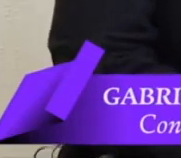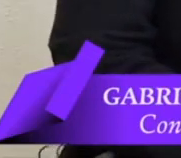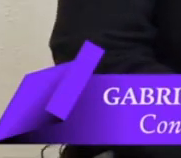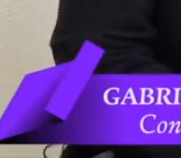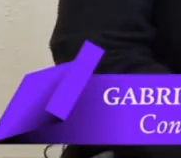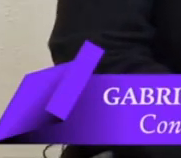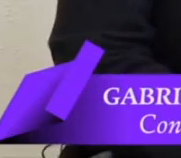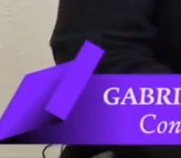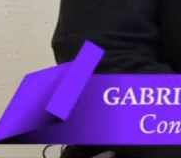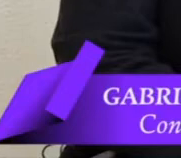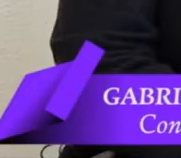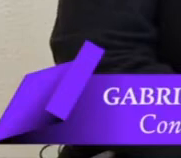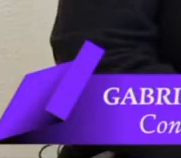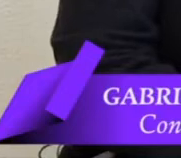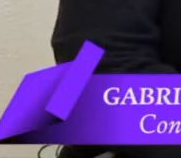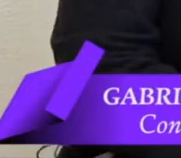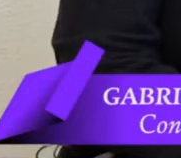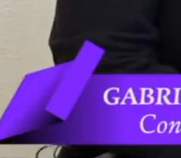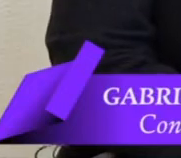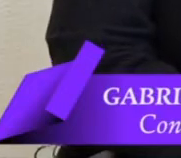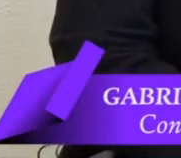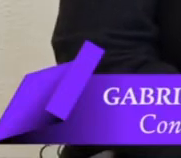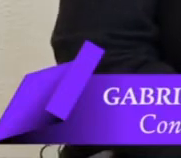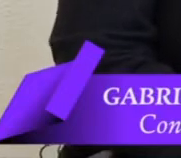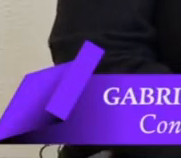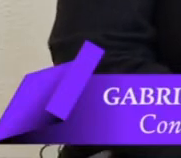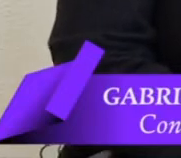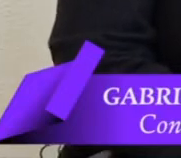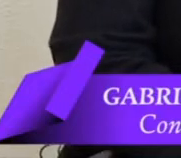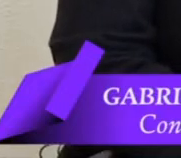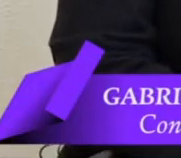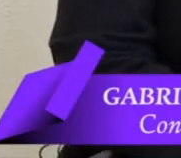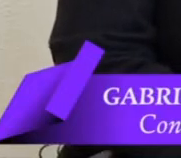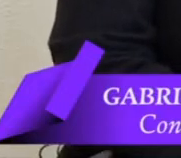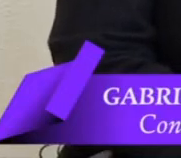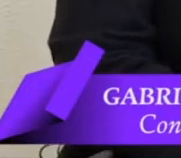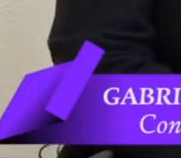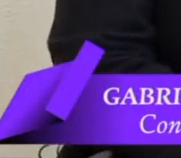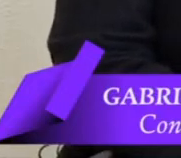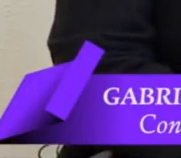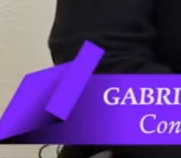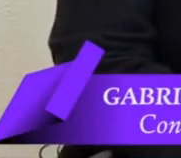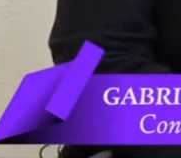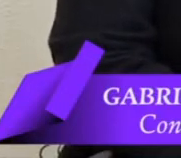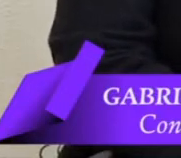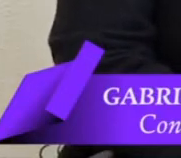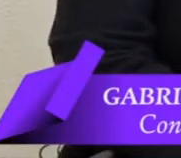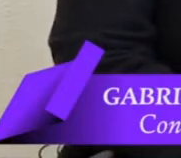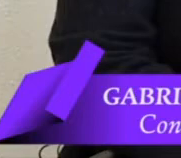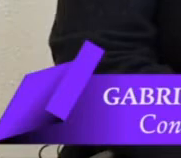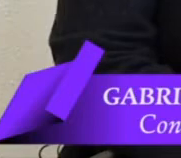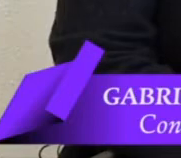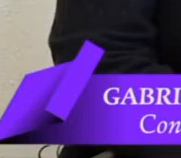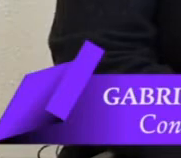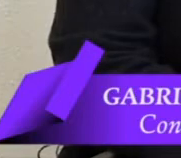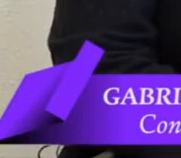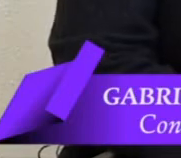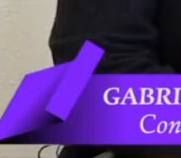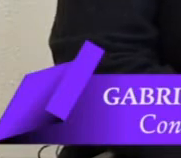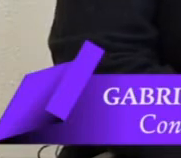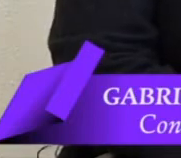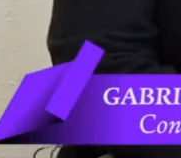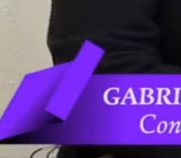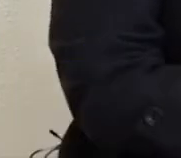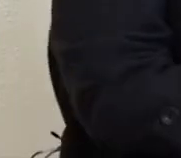gusto saludarles. Mi nombre es Gaby de León, consejera presidenta del Instituto Electoral de Coahuila, y el día de hoy estoy